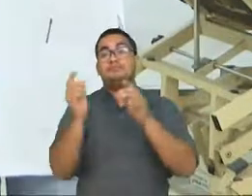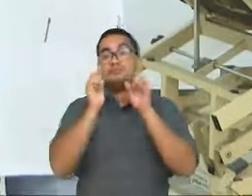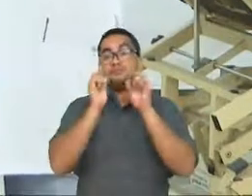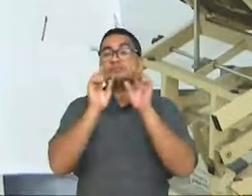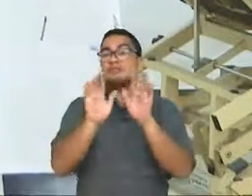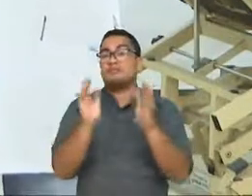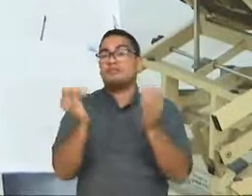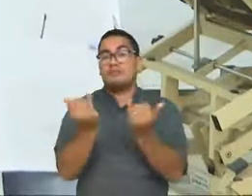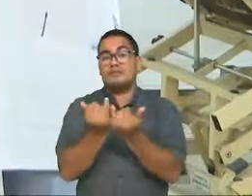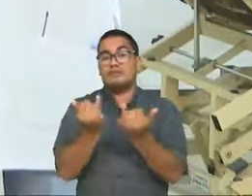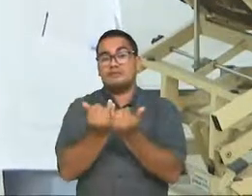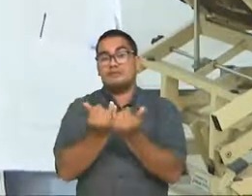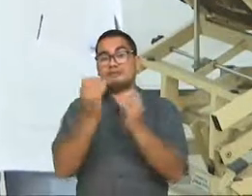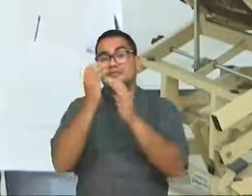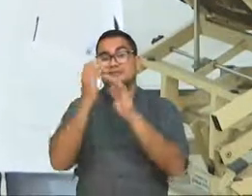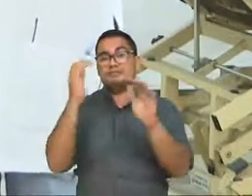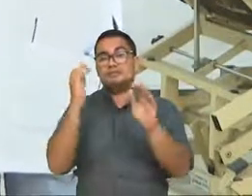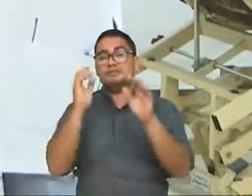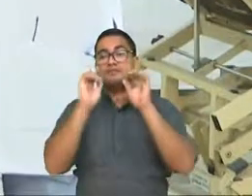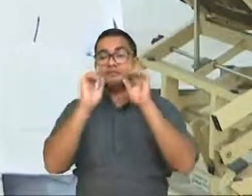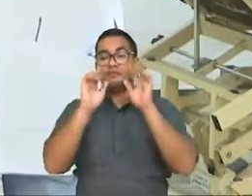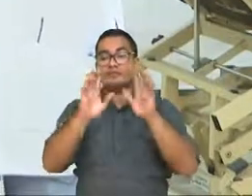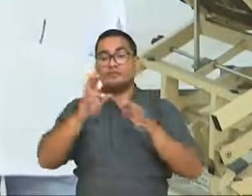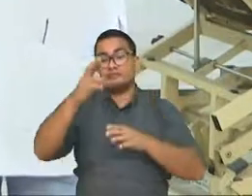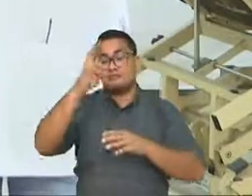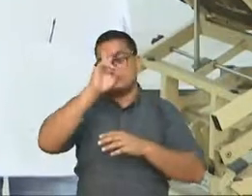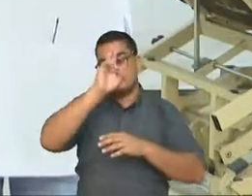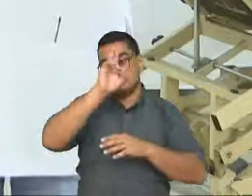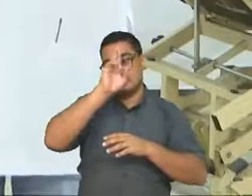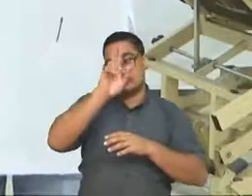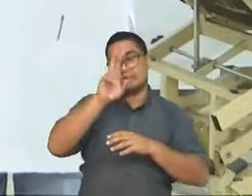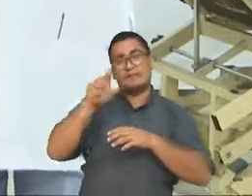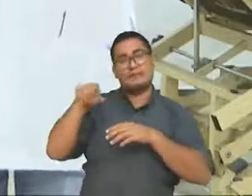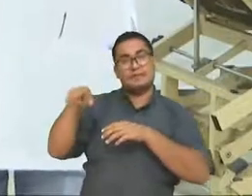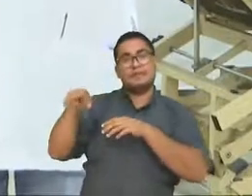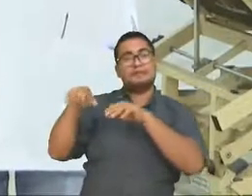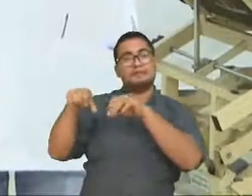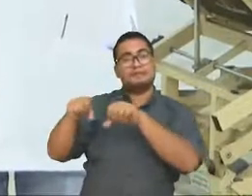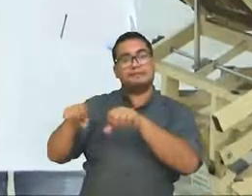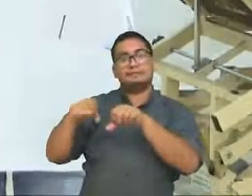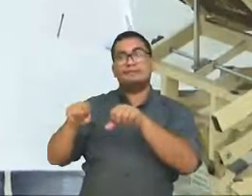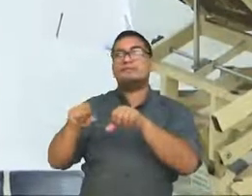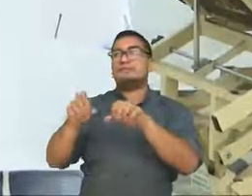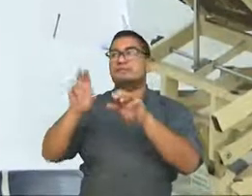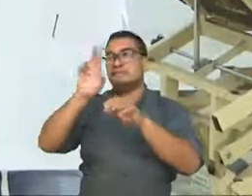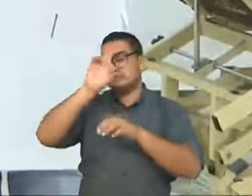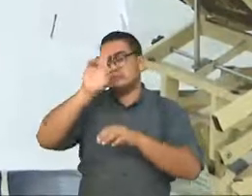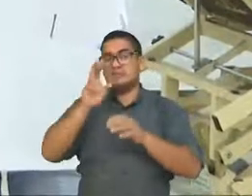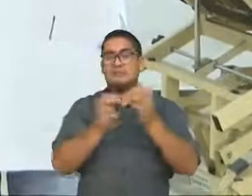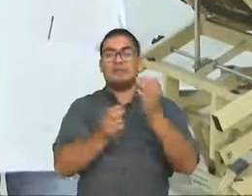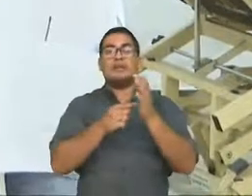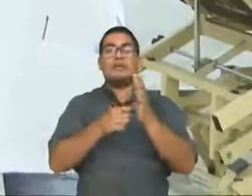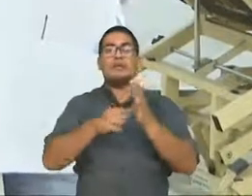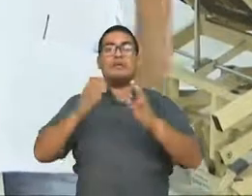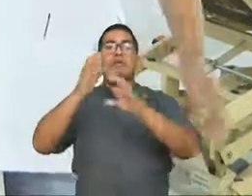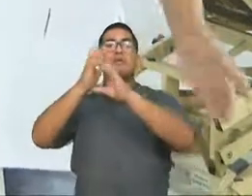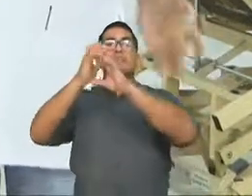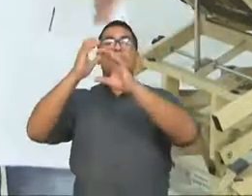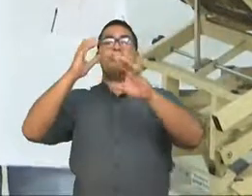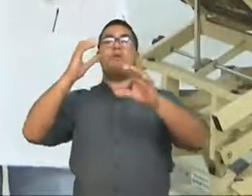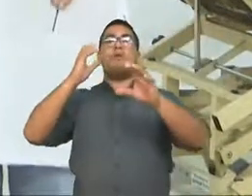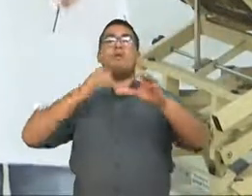precaución los buceros, ¿verdad? Y que respeten al motorizado, porque yo veo de que como que hay un